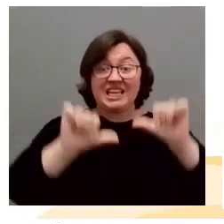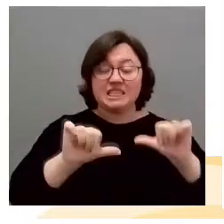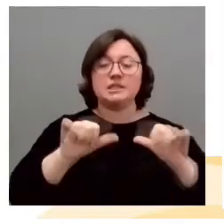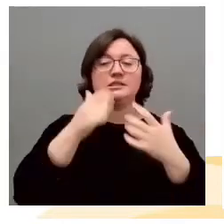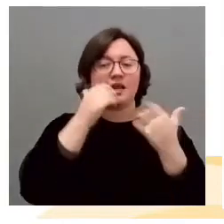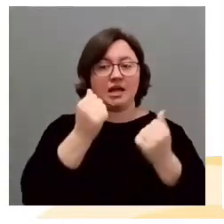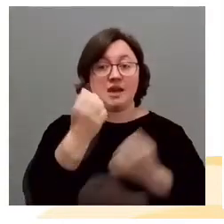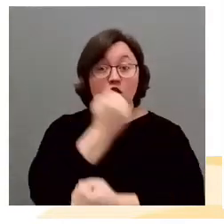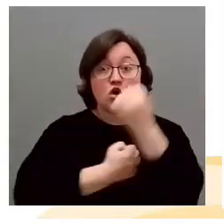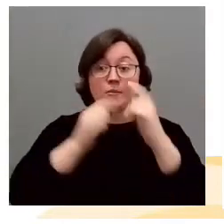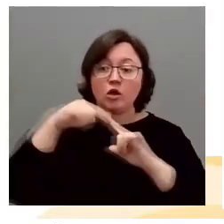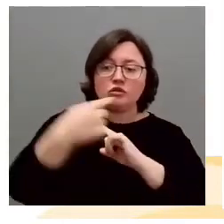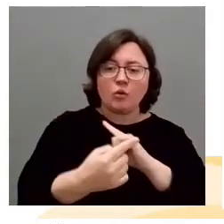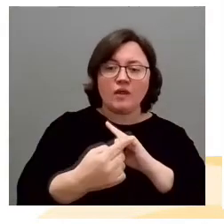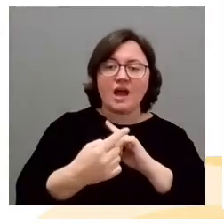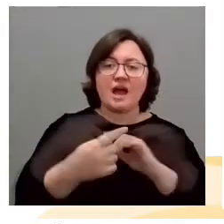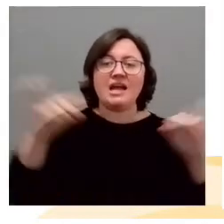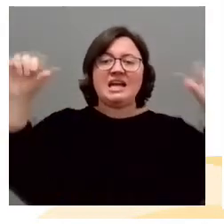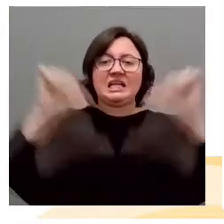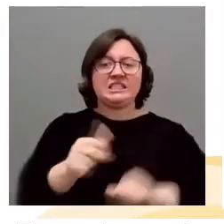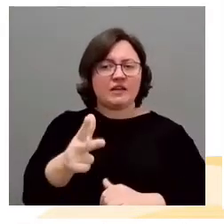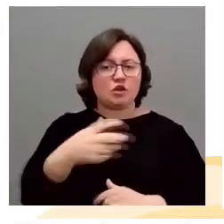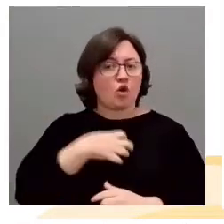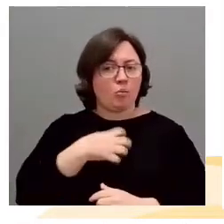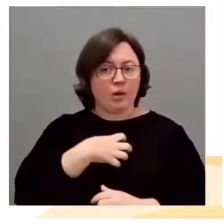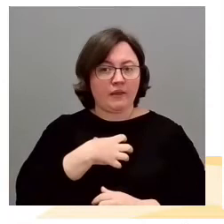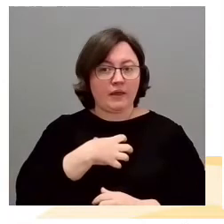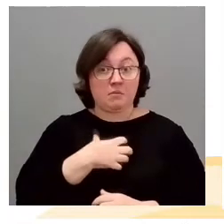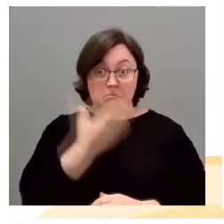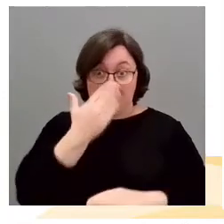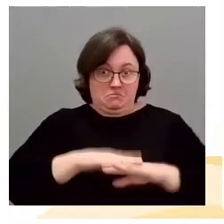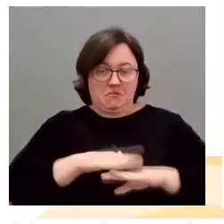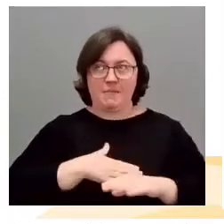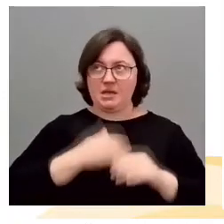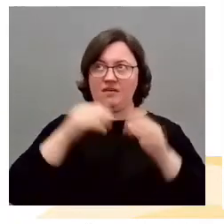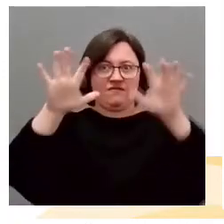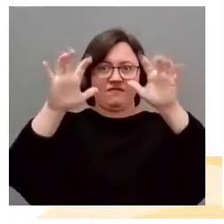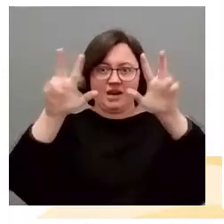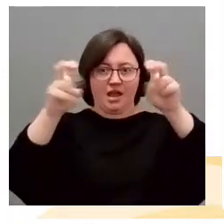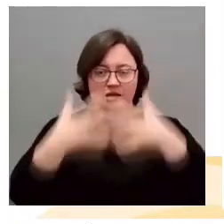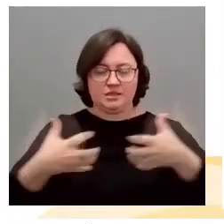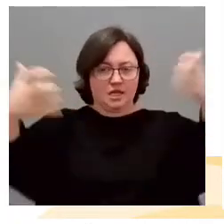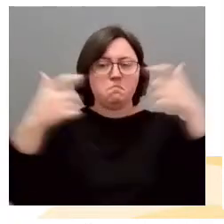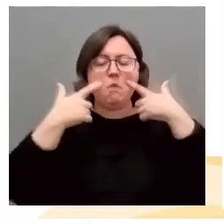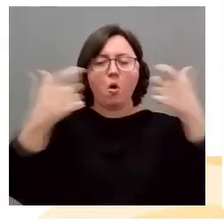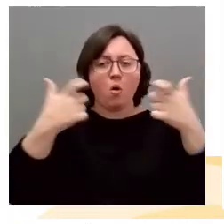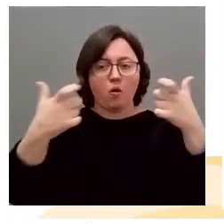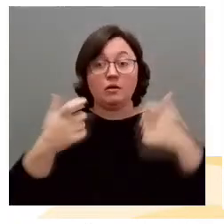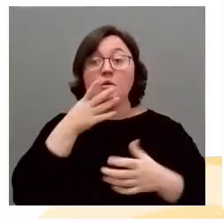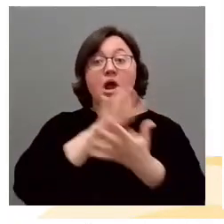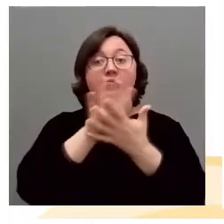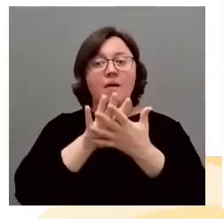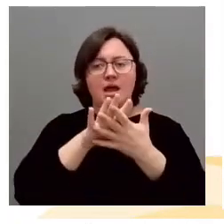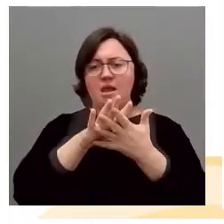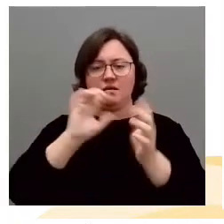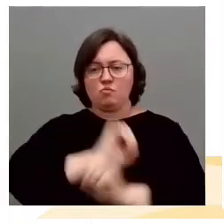económica no puede causar una crisis de derechos. Para mí es un titular indiscutible de este manifiesto porque habla de forma